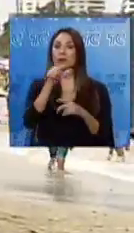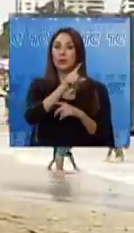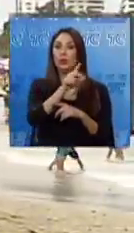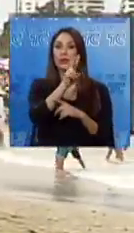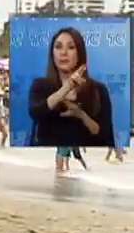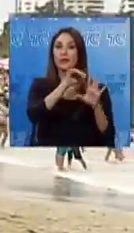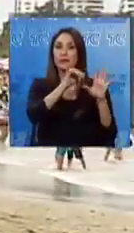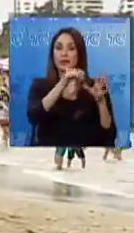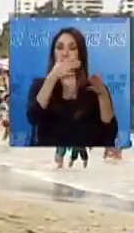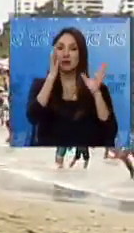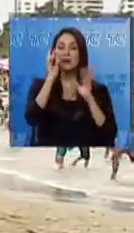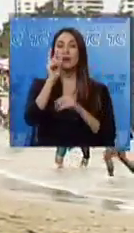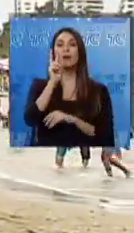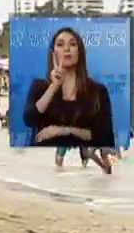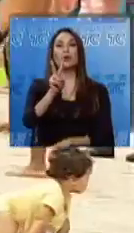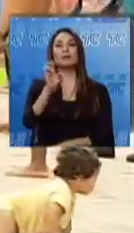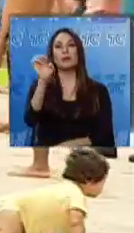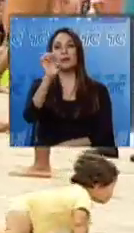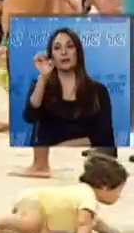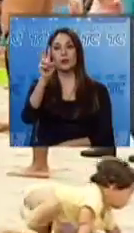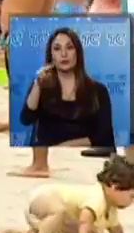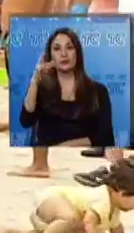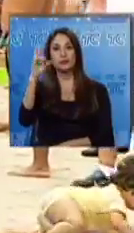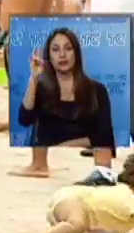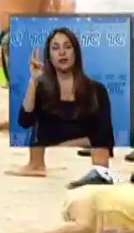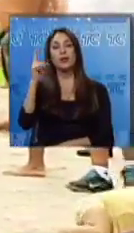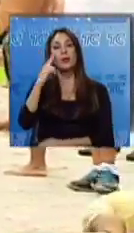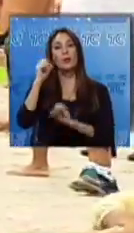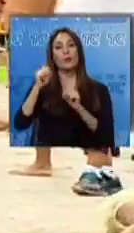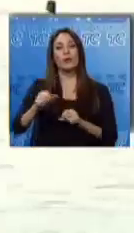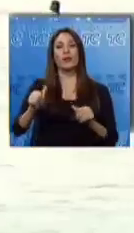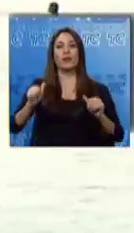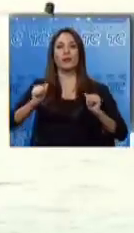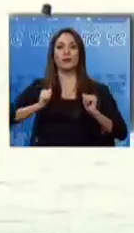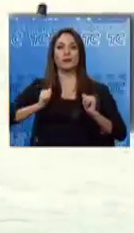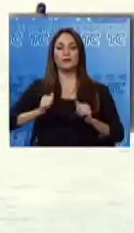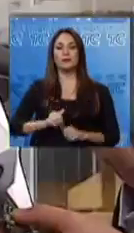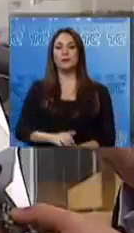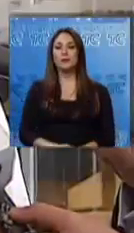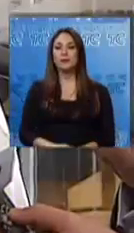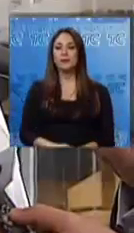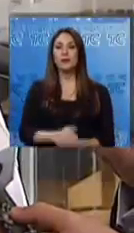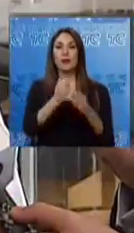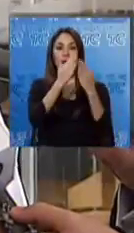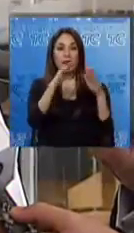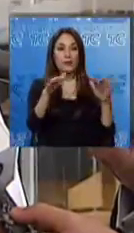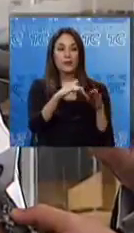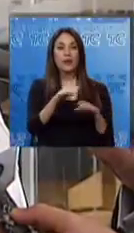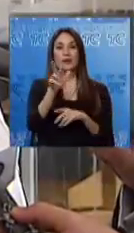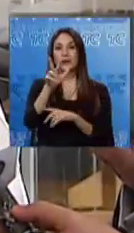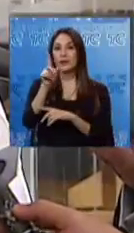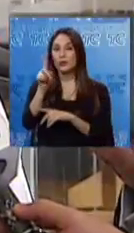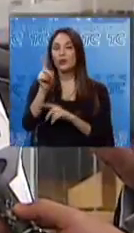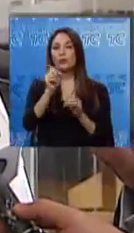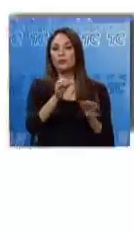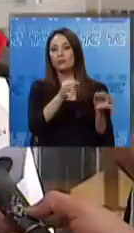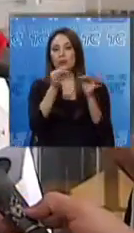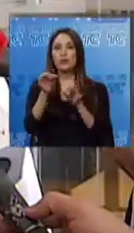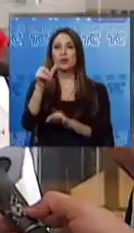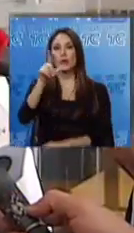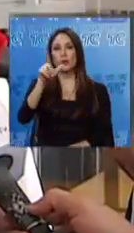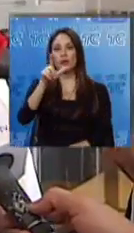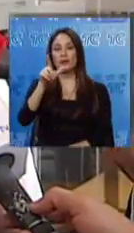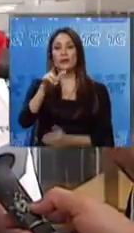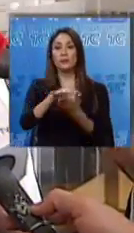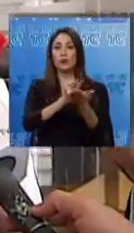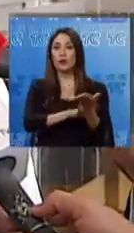26 de diciembre y 2 de enero de 2017, sean considerados como descanso. Es decir, Navidad y fin de año se pueda correr a día lunes. El proyecto